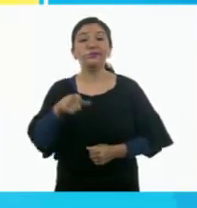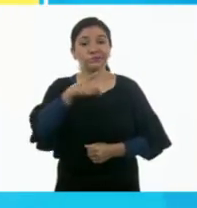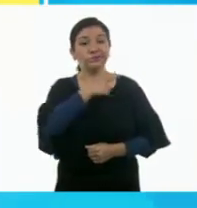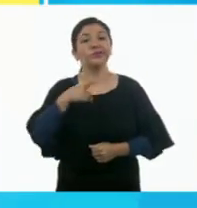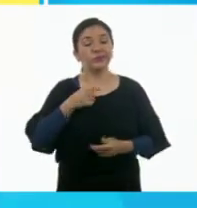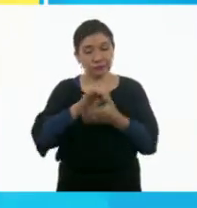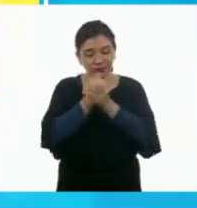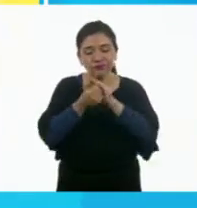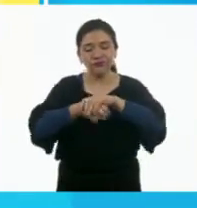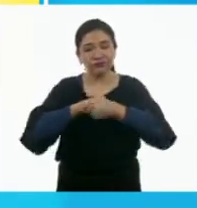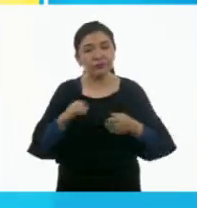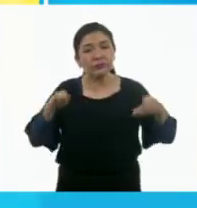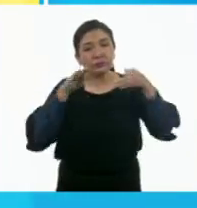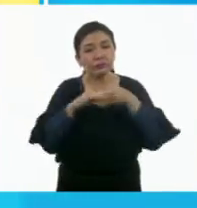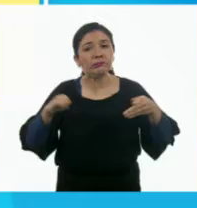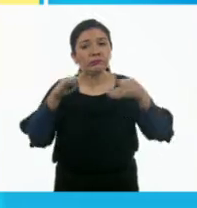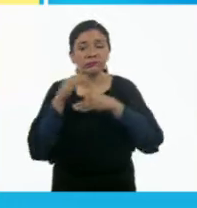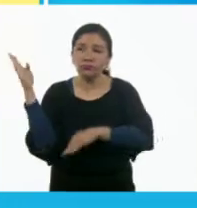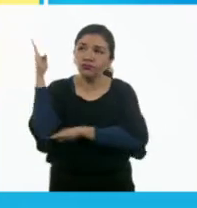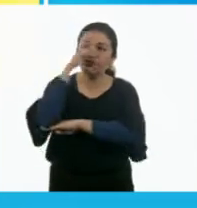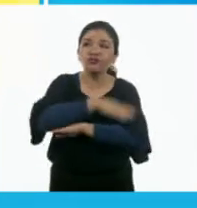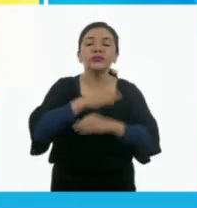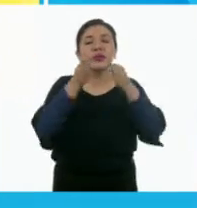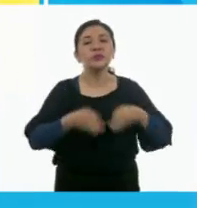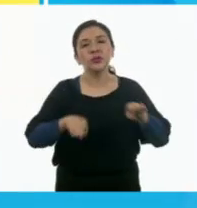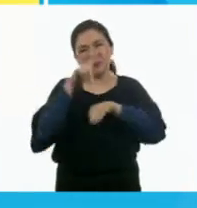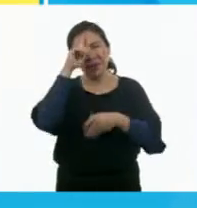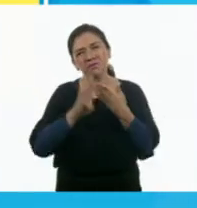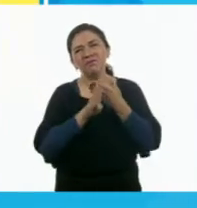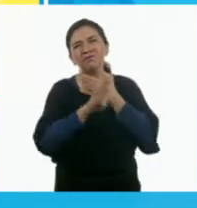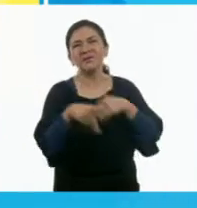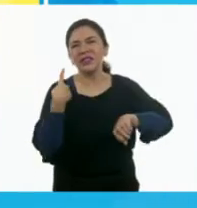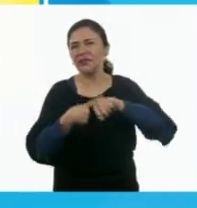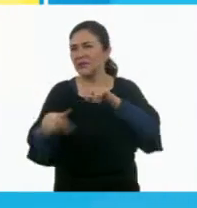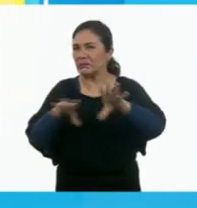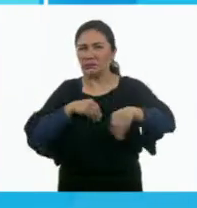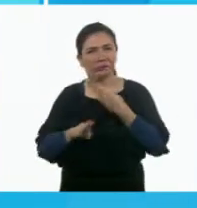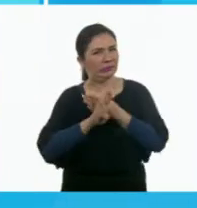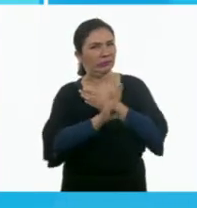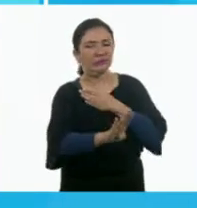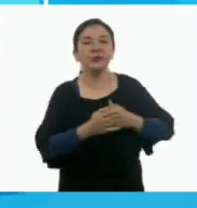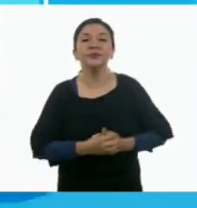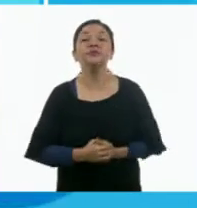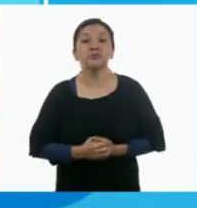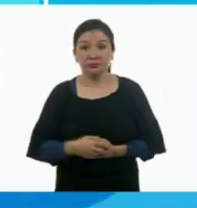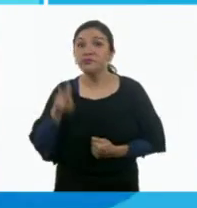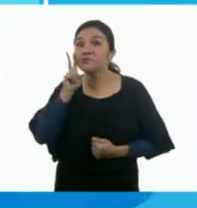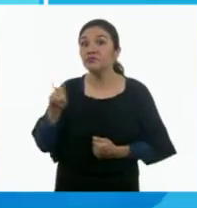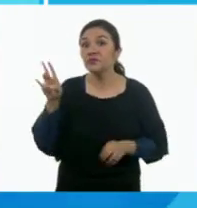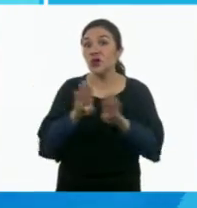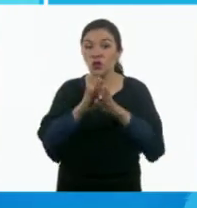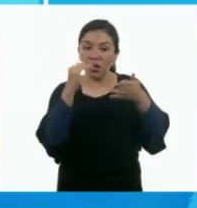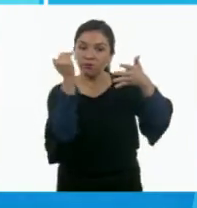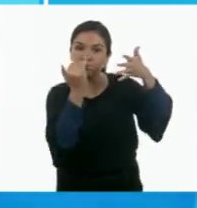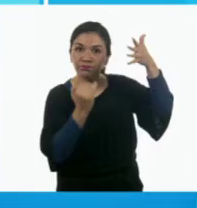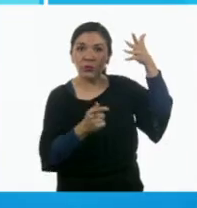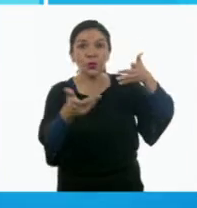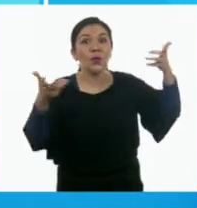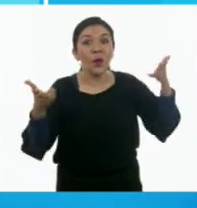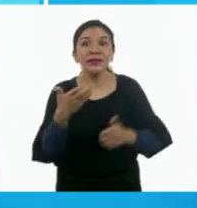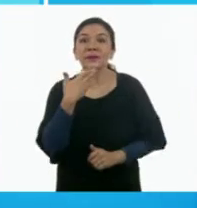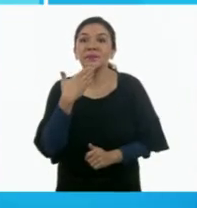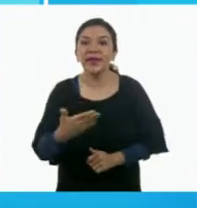Lavarnos las manos varias veces al día es importante para prevenir cualquier enfermedad. Sigue estos pasos para